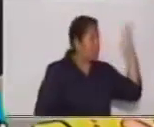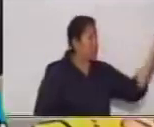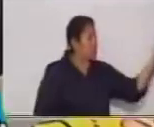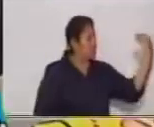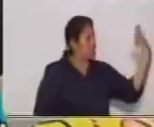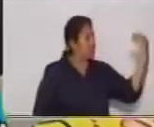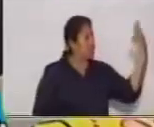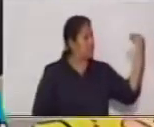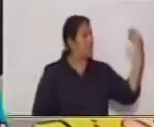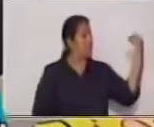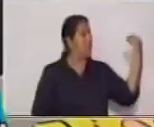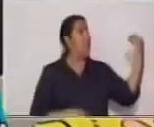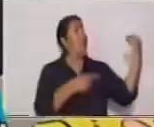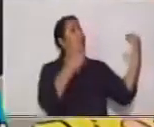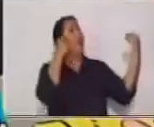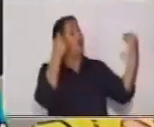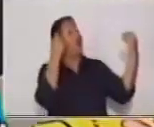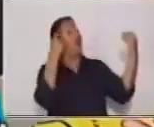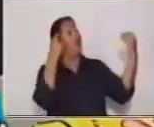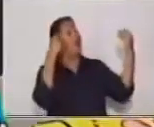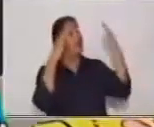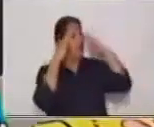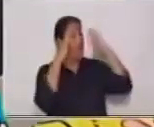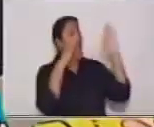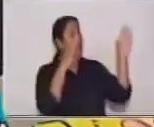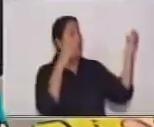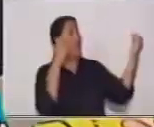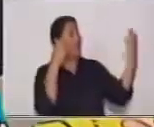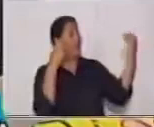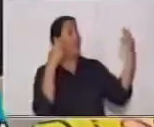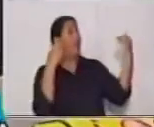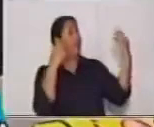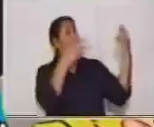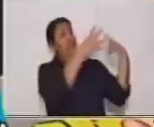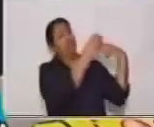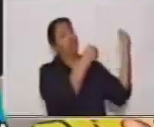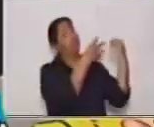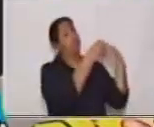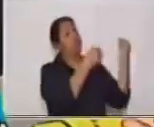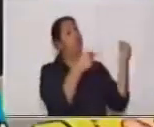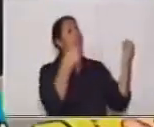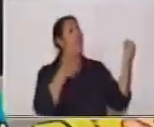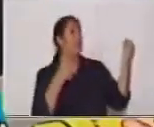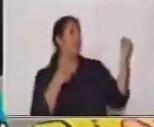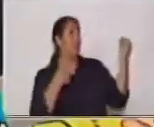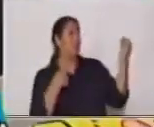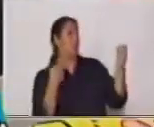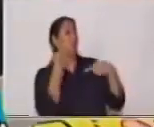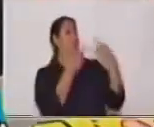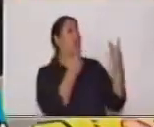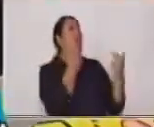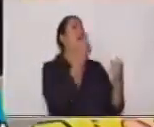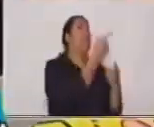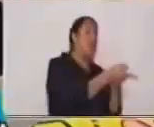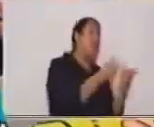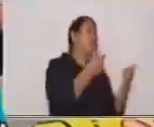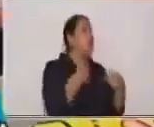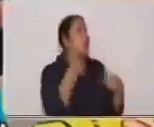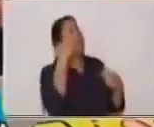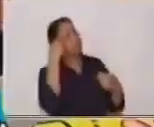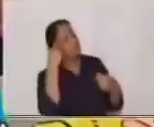tú vas a interpretarlo. Cuando te terminen de contar la historia, tú le vas a repetir lo que comprendiste, pero interpretándolo.